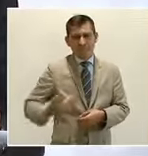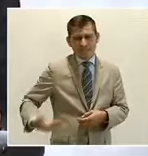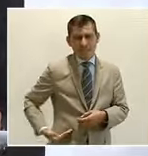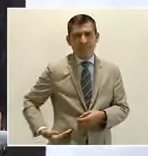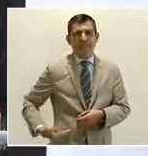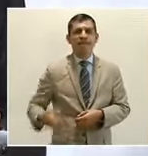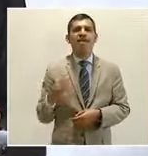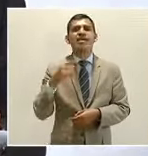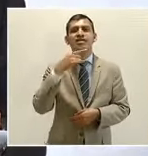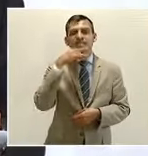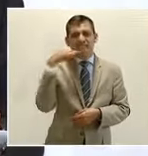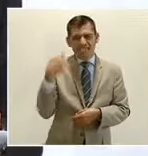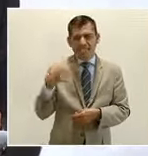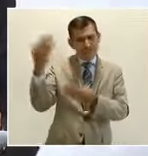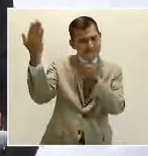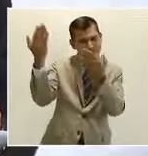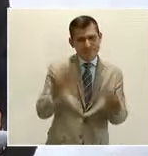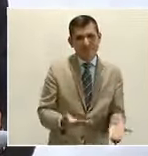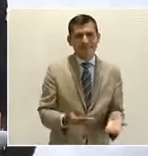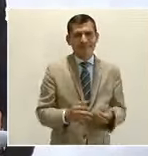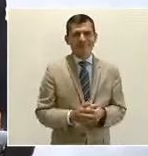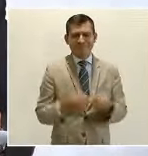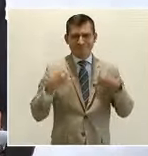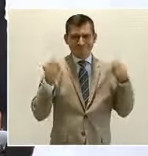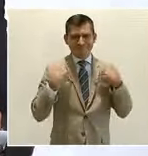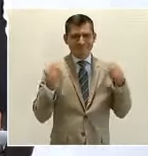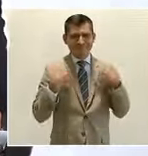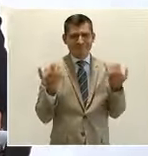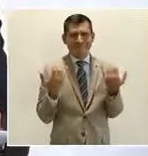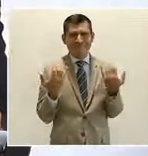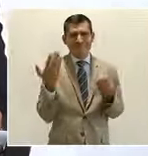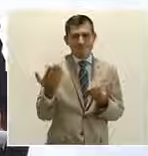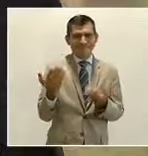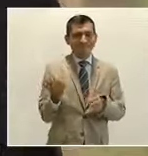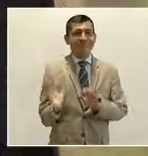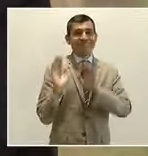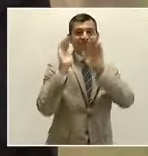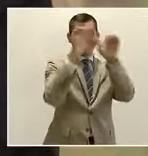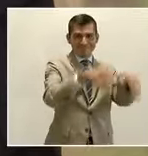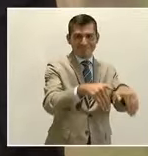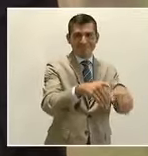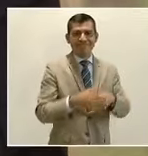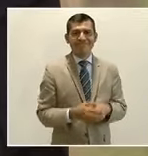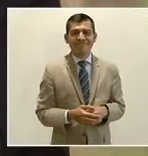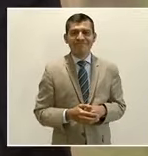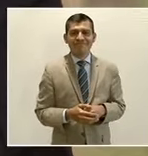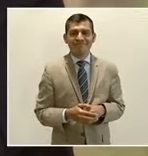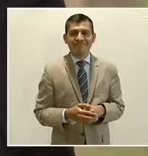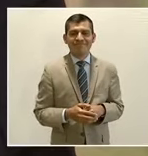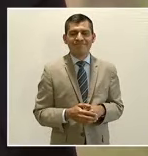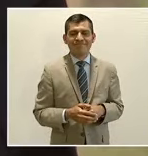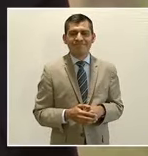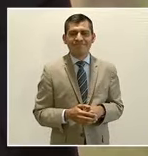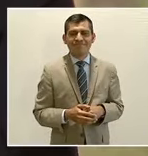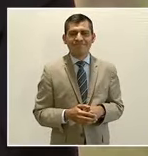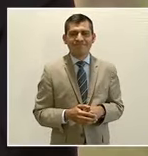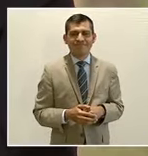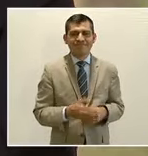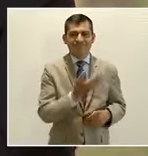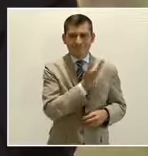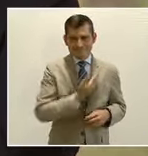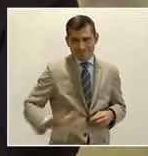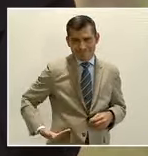jovencito acaba de entrar y decía el presidente